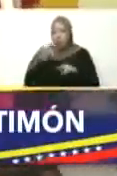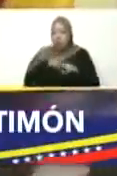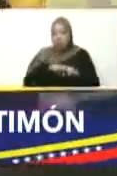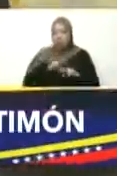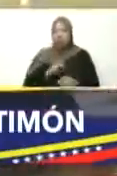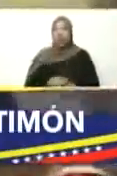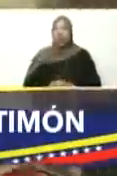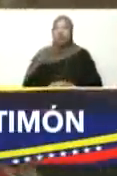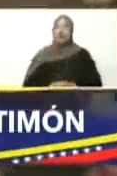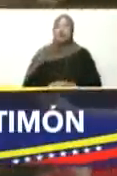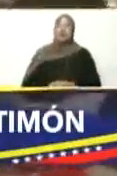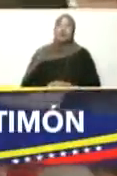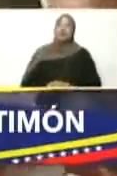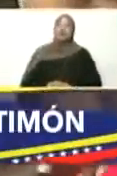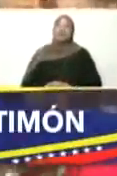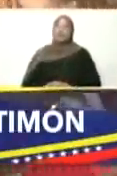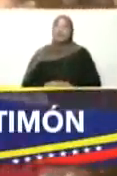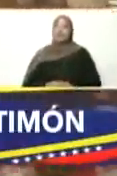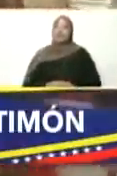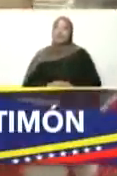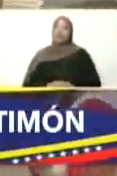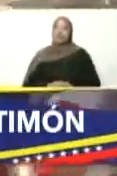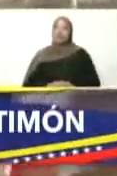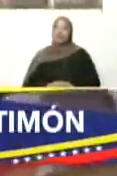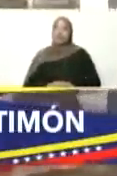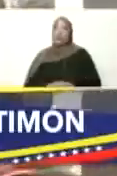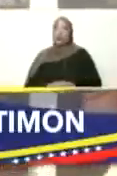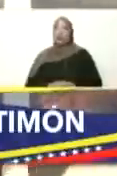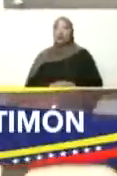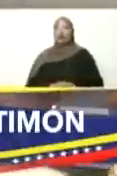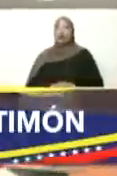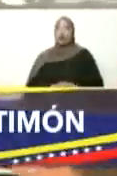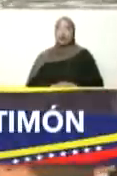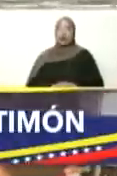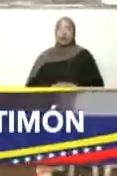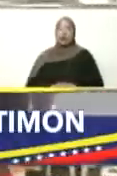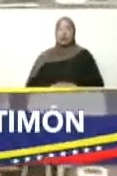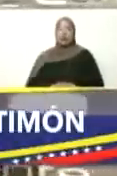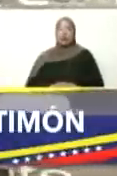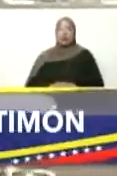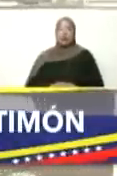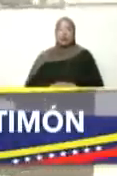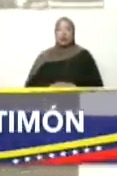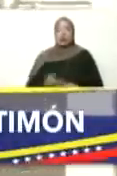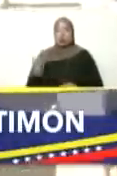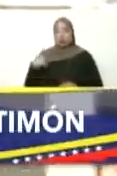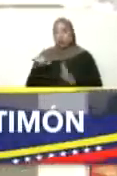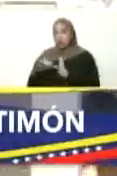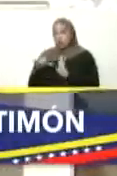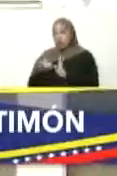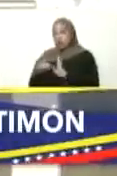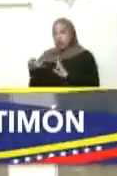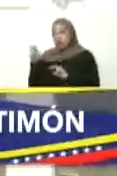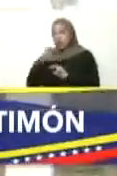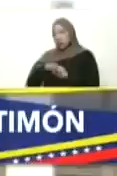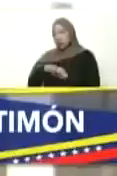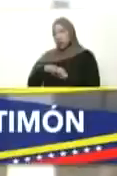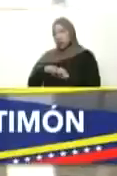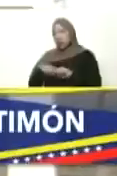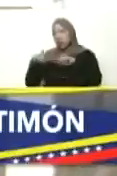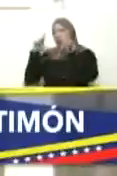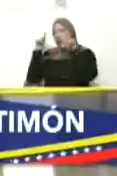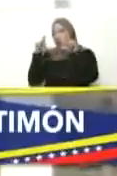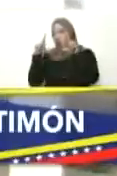me voy a sentar por aquí. Aquí ustedes se sientan al lado mío. ¿Ah? Vamos a tomarnos una foto